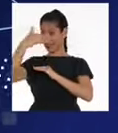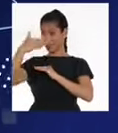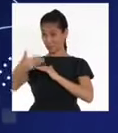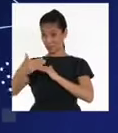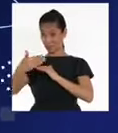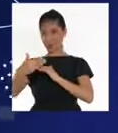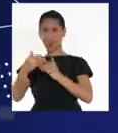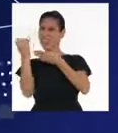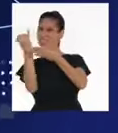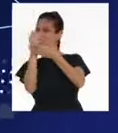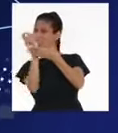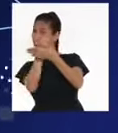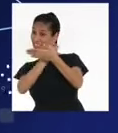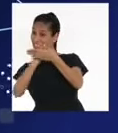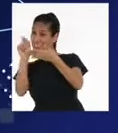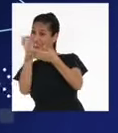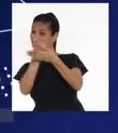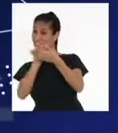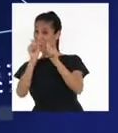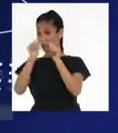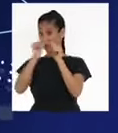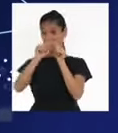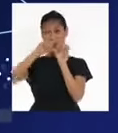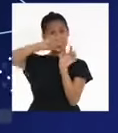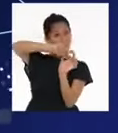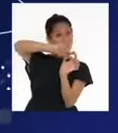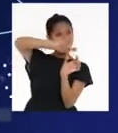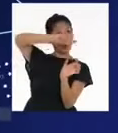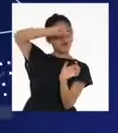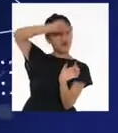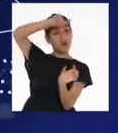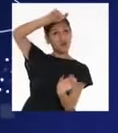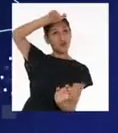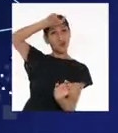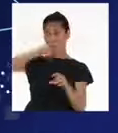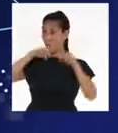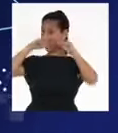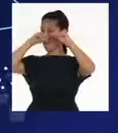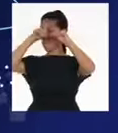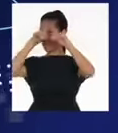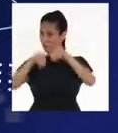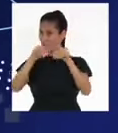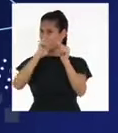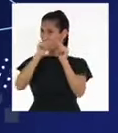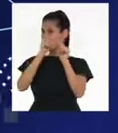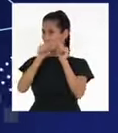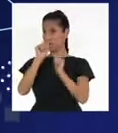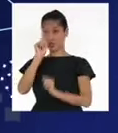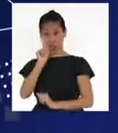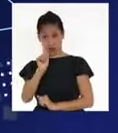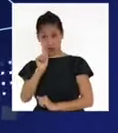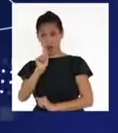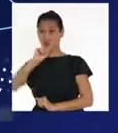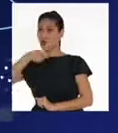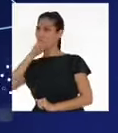números del 1 al 10 que indican las frecuencias de cada actividad.